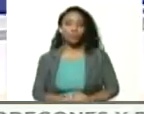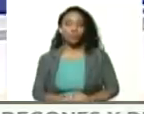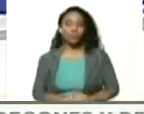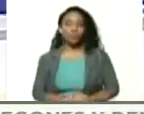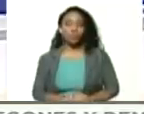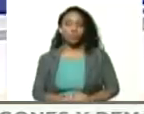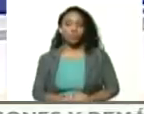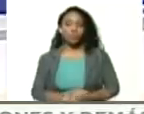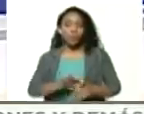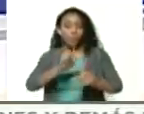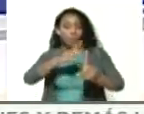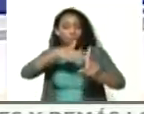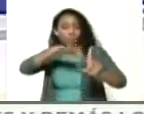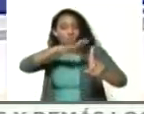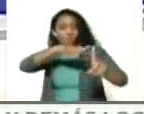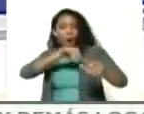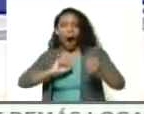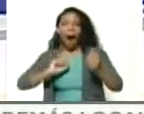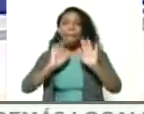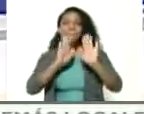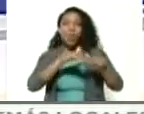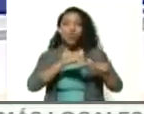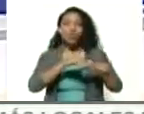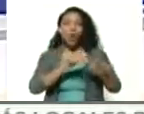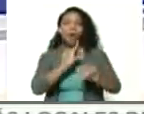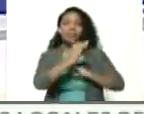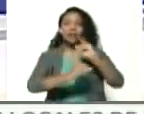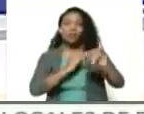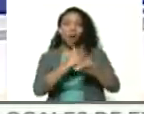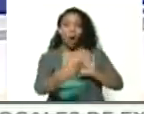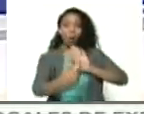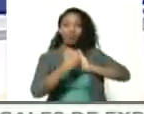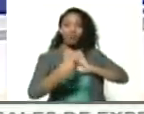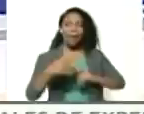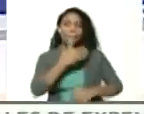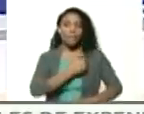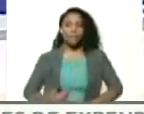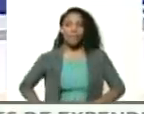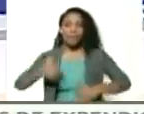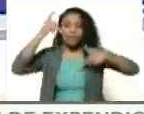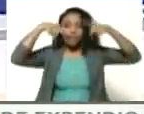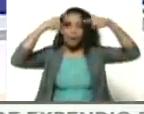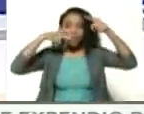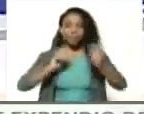una conspiración con apoyo internacional contra el comandante Chávez.